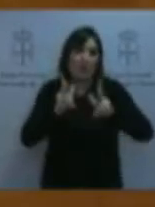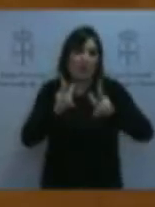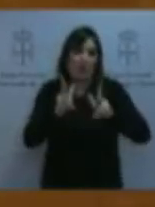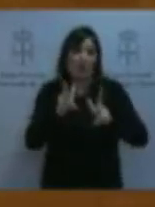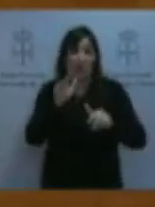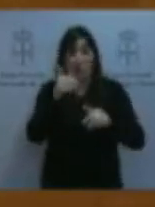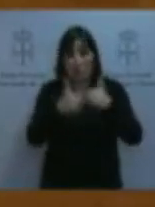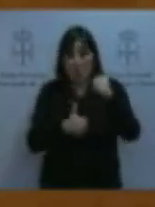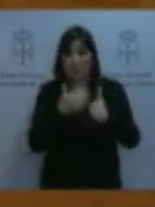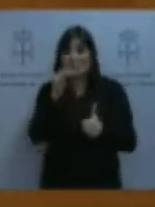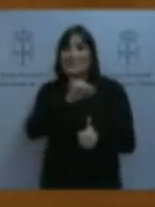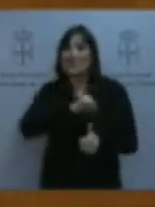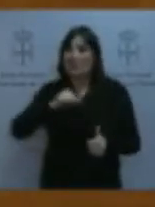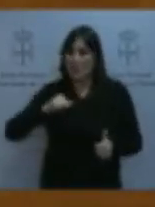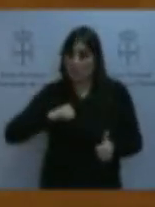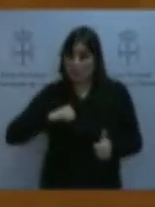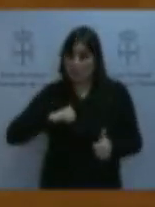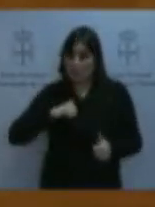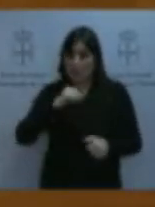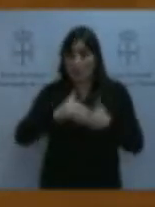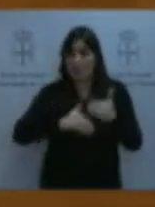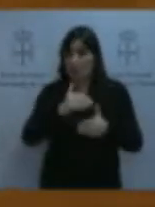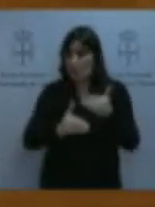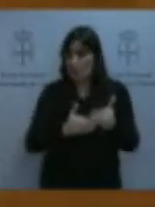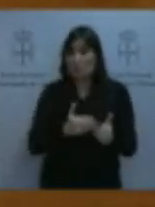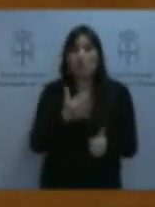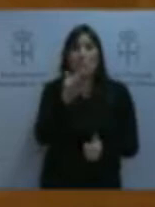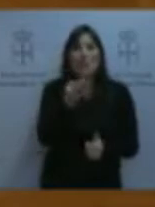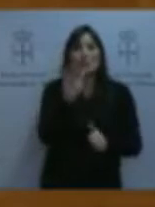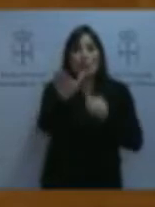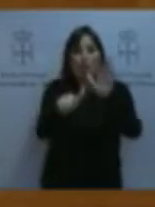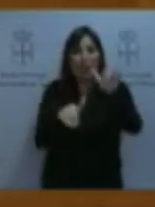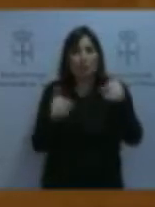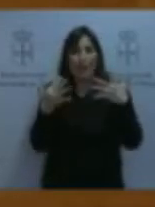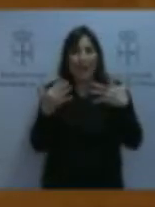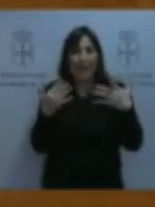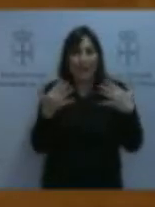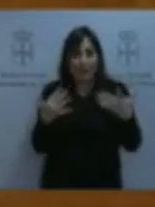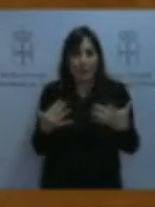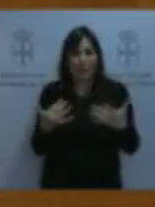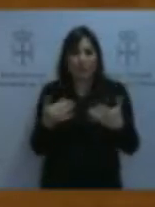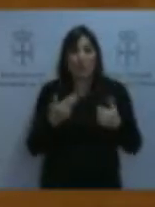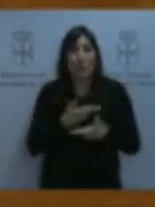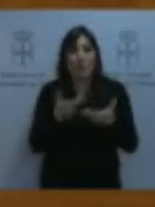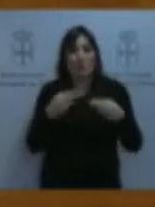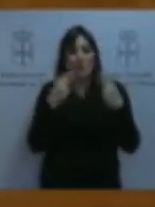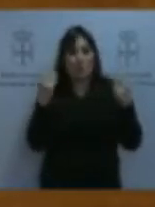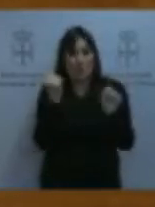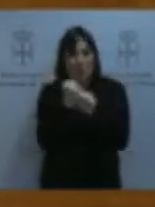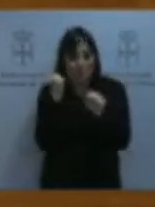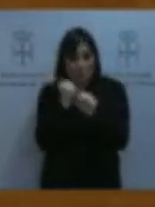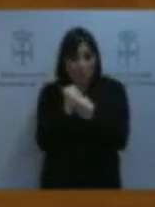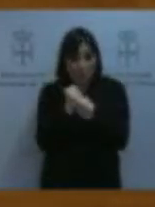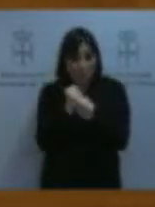los procesos, la convocatoria ágil y regular de las ofertas públicas de empleo, de manera que se anuncien públicamente